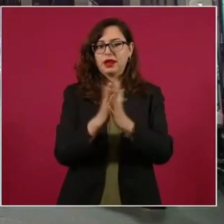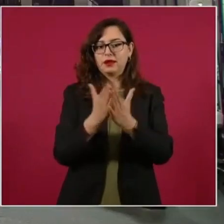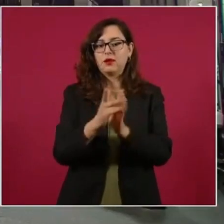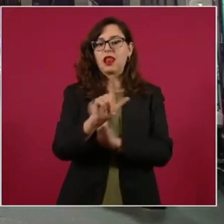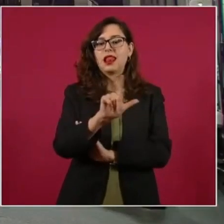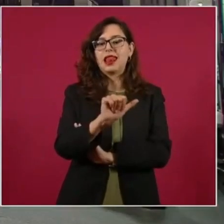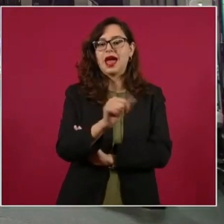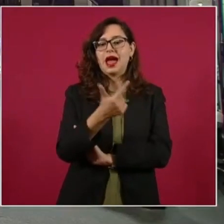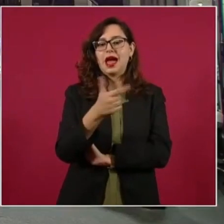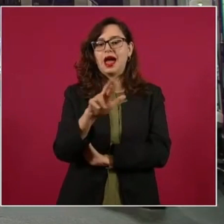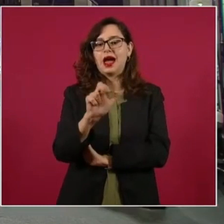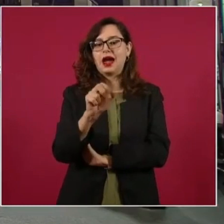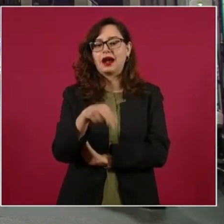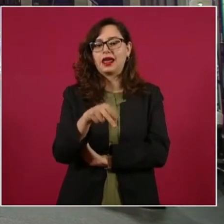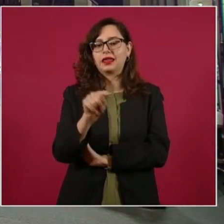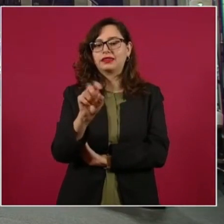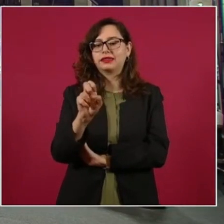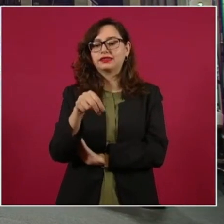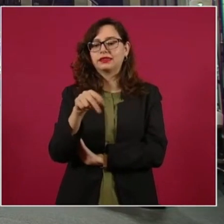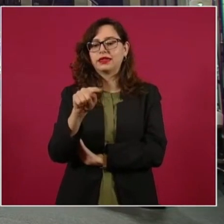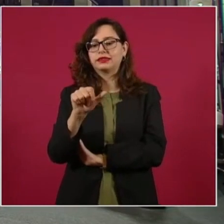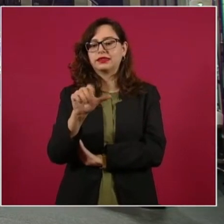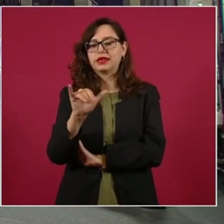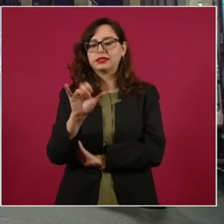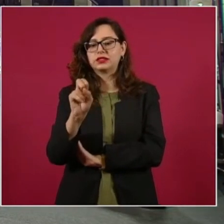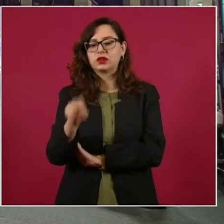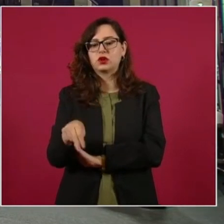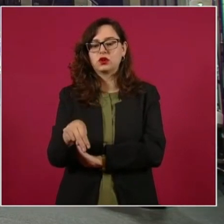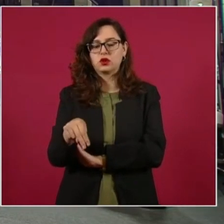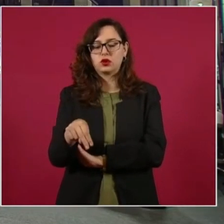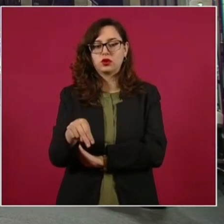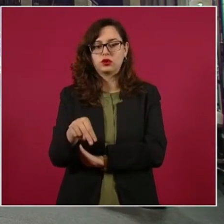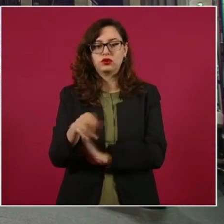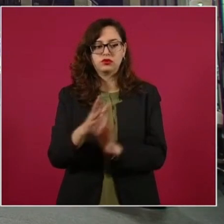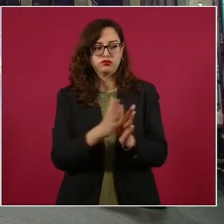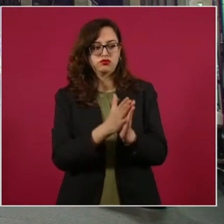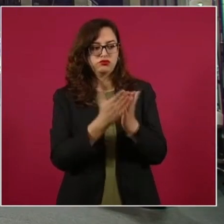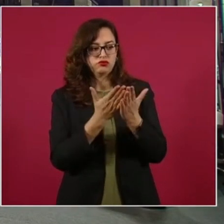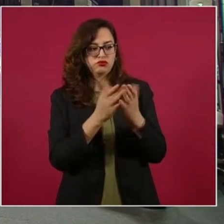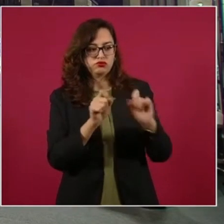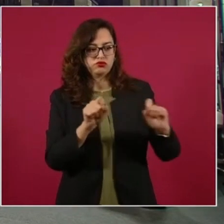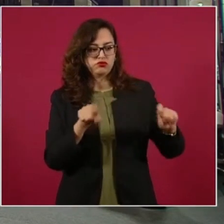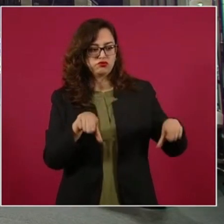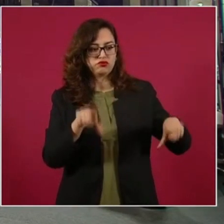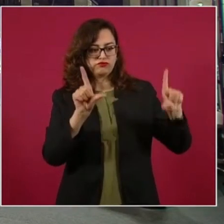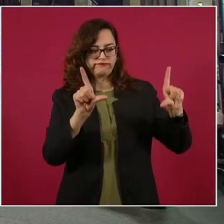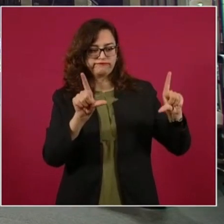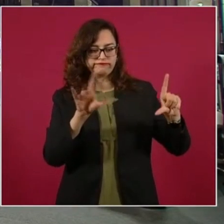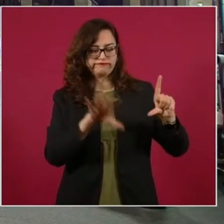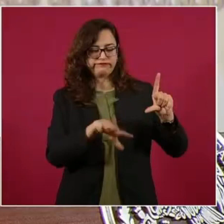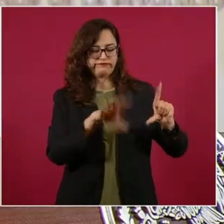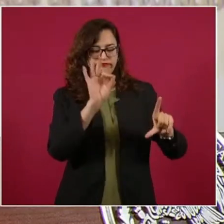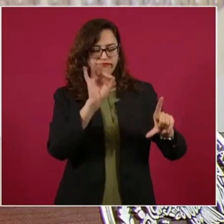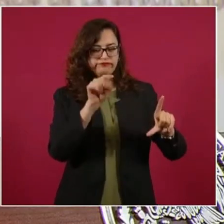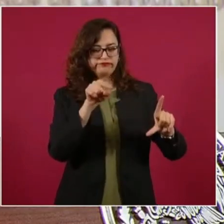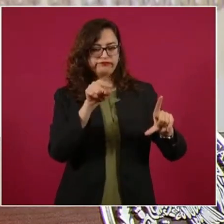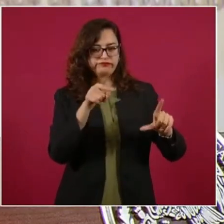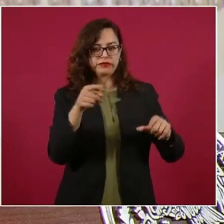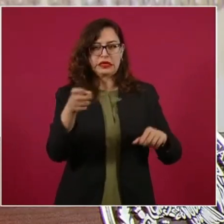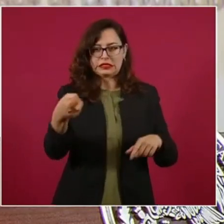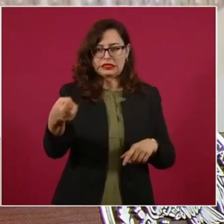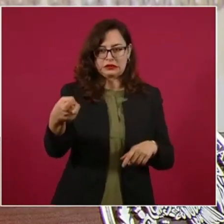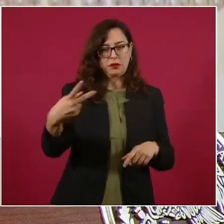La Gran Tentación. Y si está, hay un apartado sobre lo que me